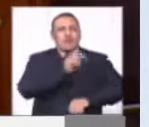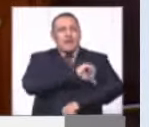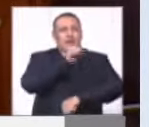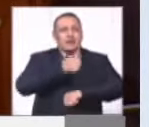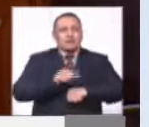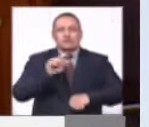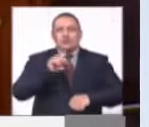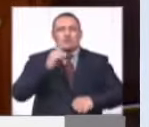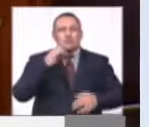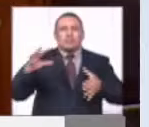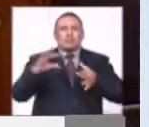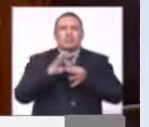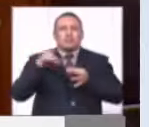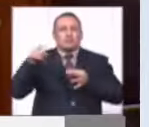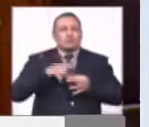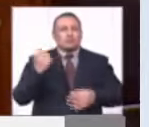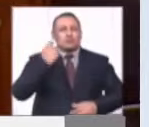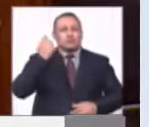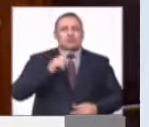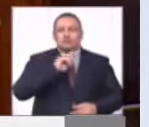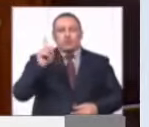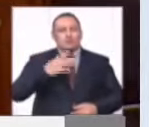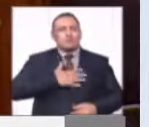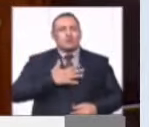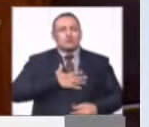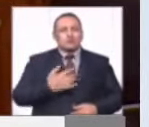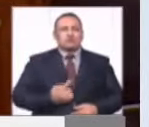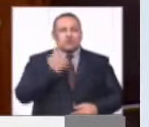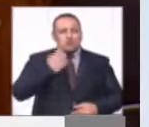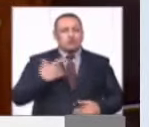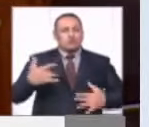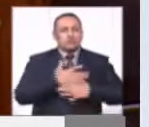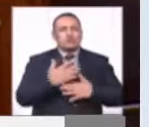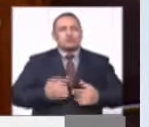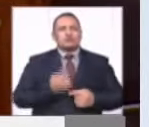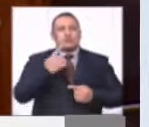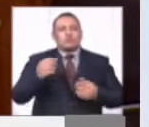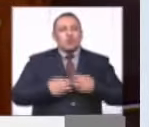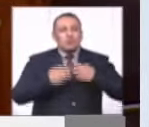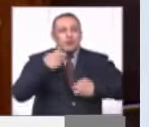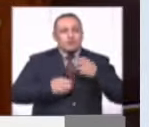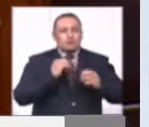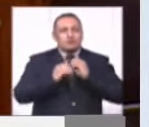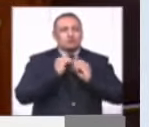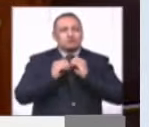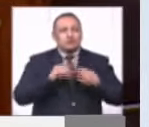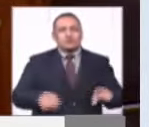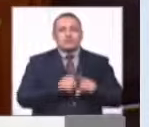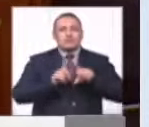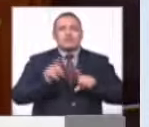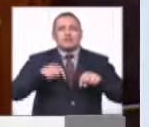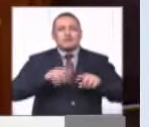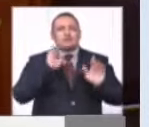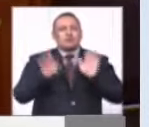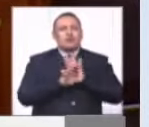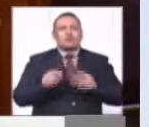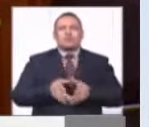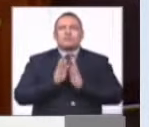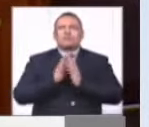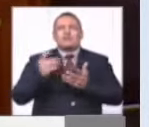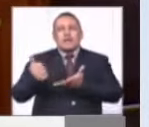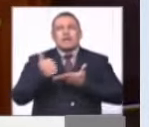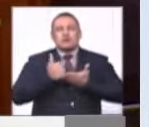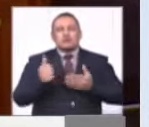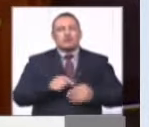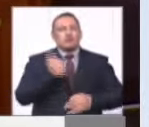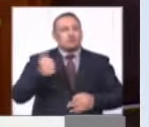unidad ejecutora de La Libertad. Nuestra región debe tener capacidad de resolver sus propios problemas de seguridad sin depender económica ni